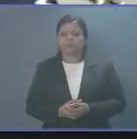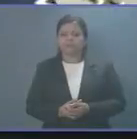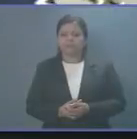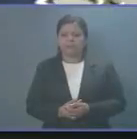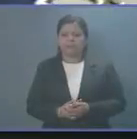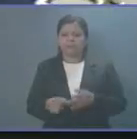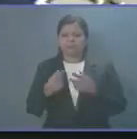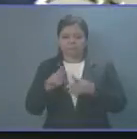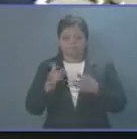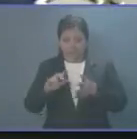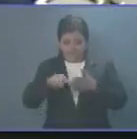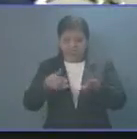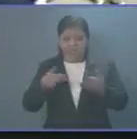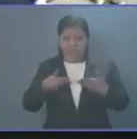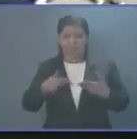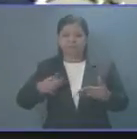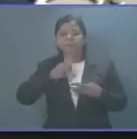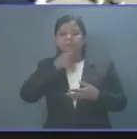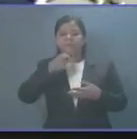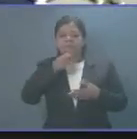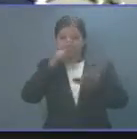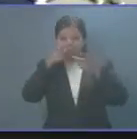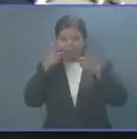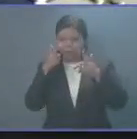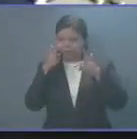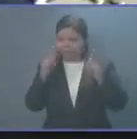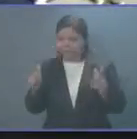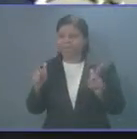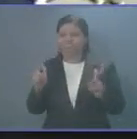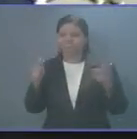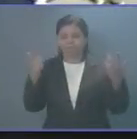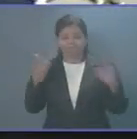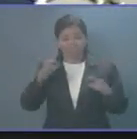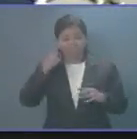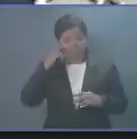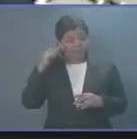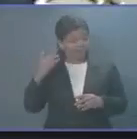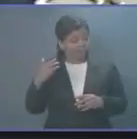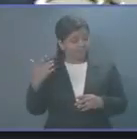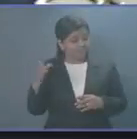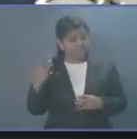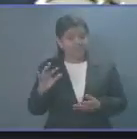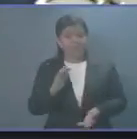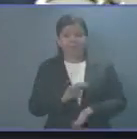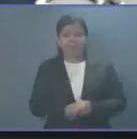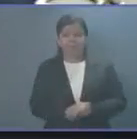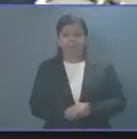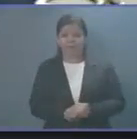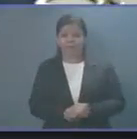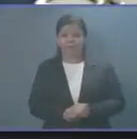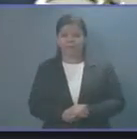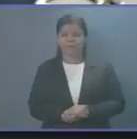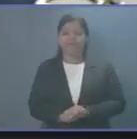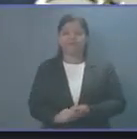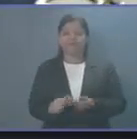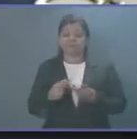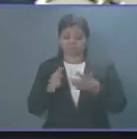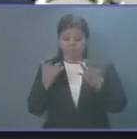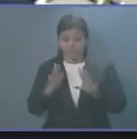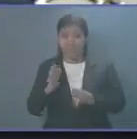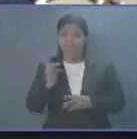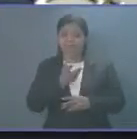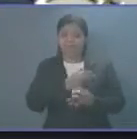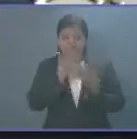que el derecho a la información y la libertad de expresión están en peligro. Y por eso nosotros